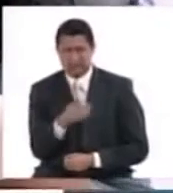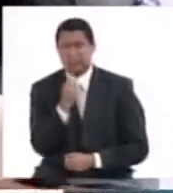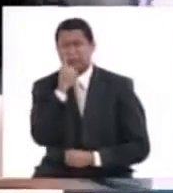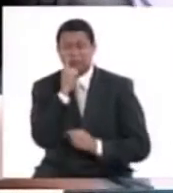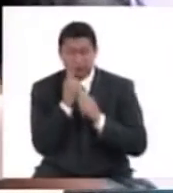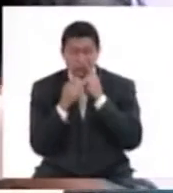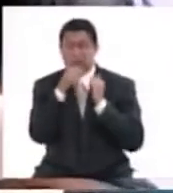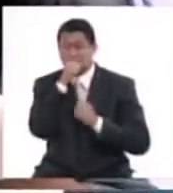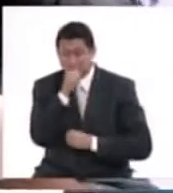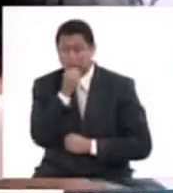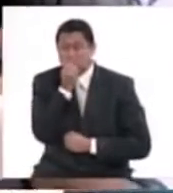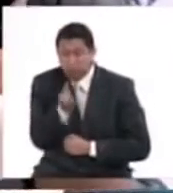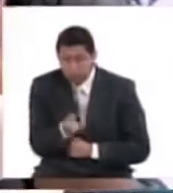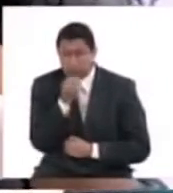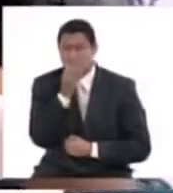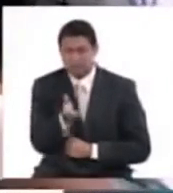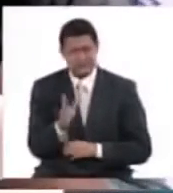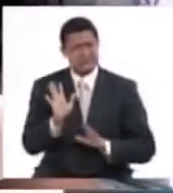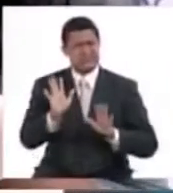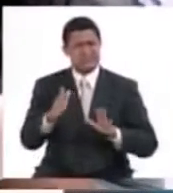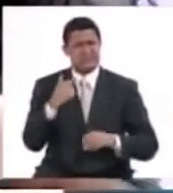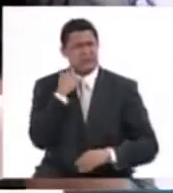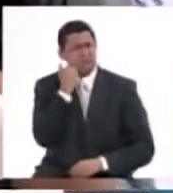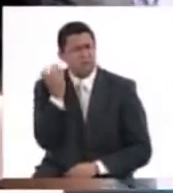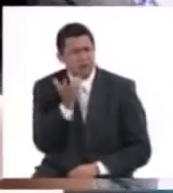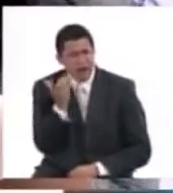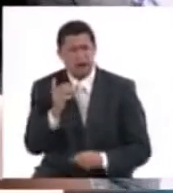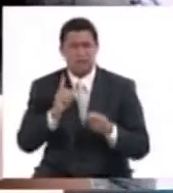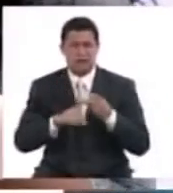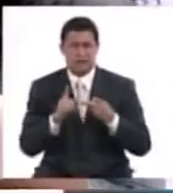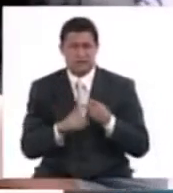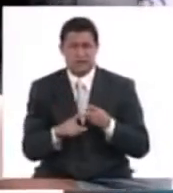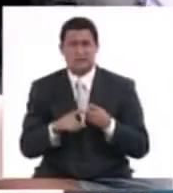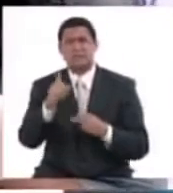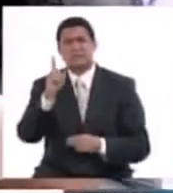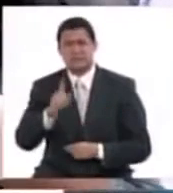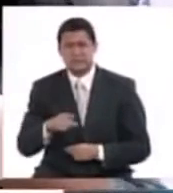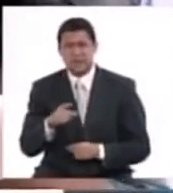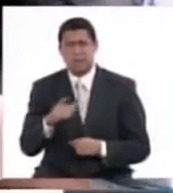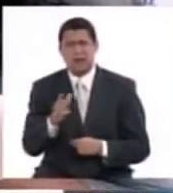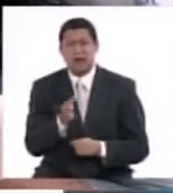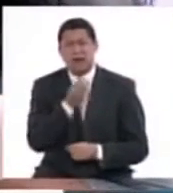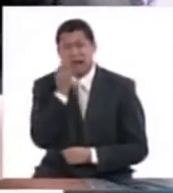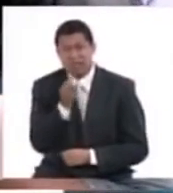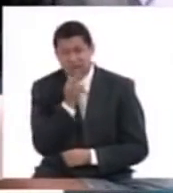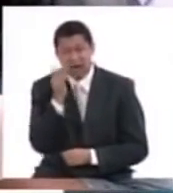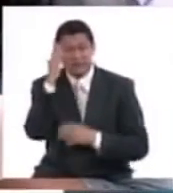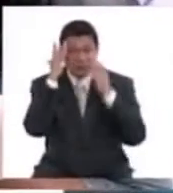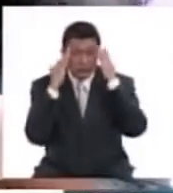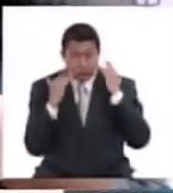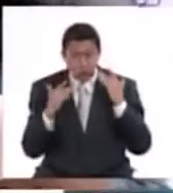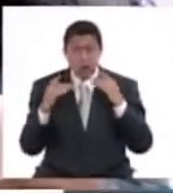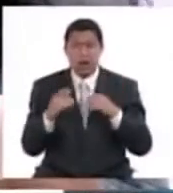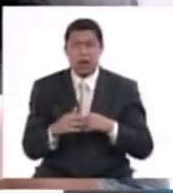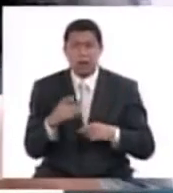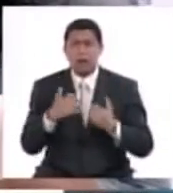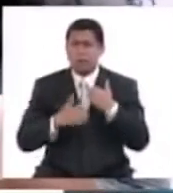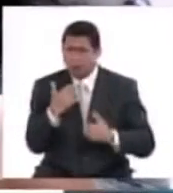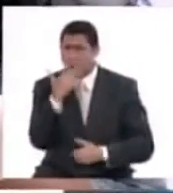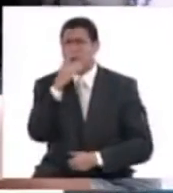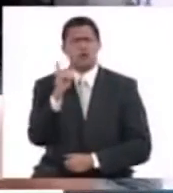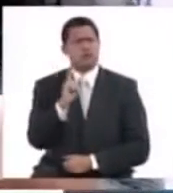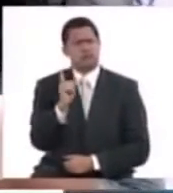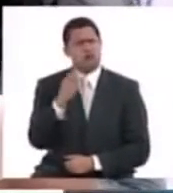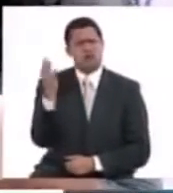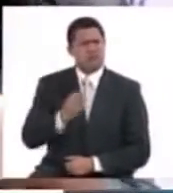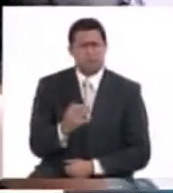flema. La persona puede referir fiebre, sobre todo vespertina, sudores nocturnos. ¿Dificultad para respirar? No siempre,